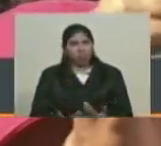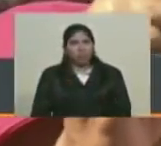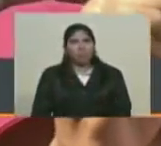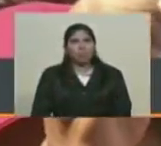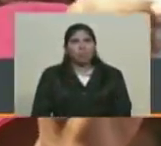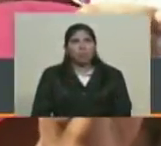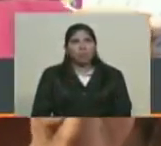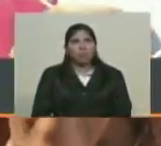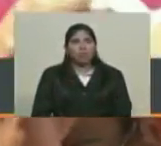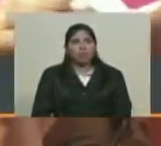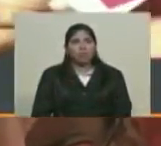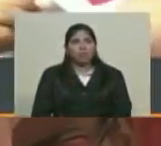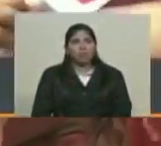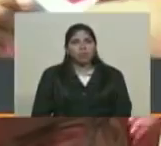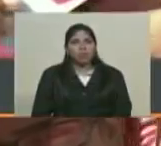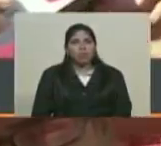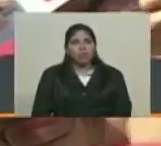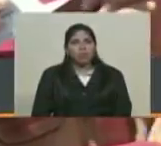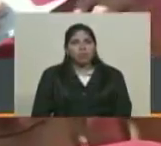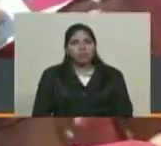¿Qué opción les queda?